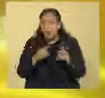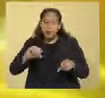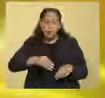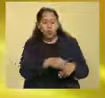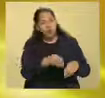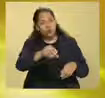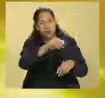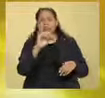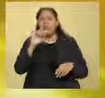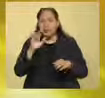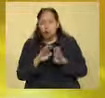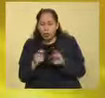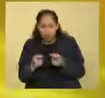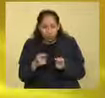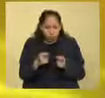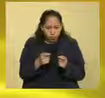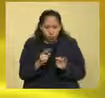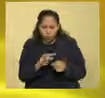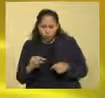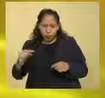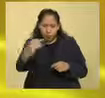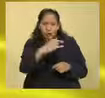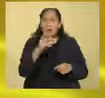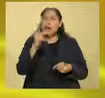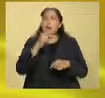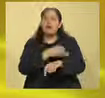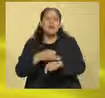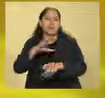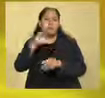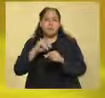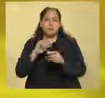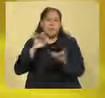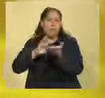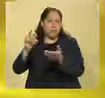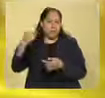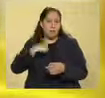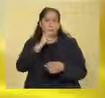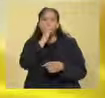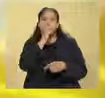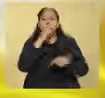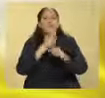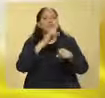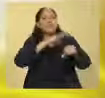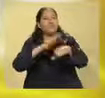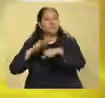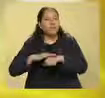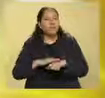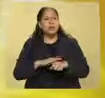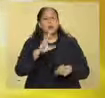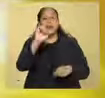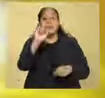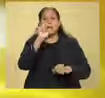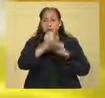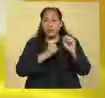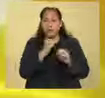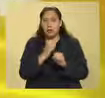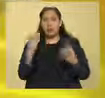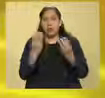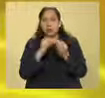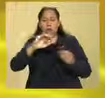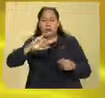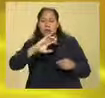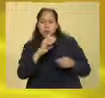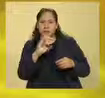exactamente de la fortuna de contar con el apoyo de toda mi familia sobre todo en mi papá que fue promotor durante más de 20 años junto con michel jourdain